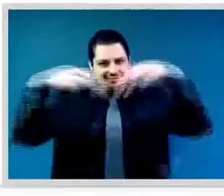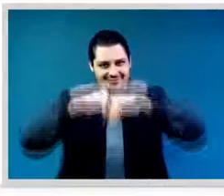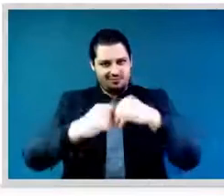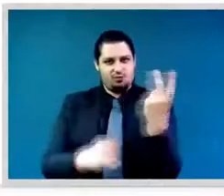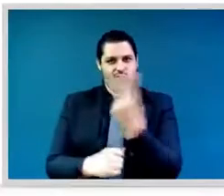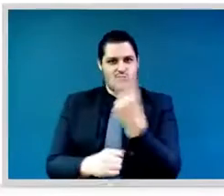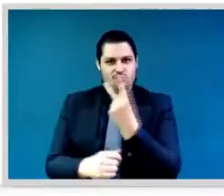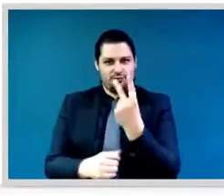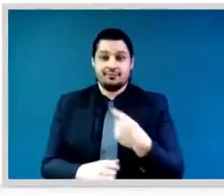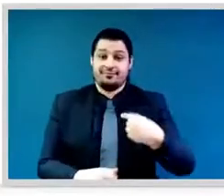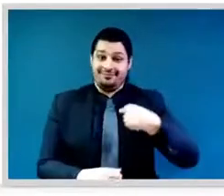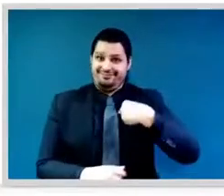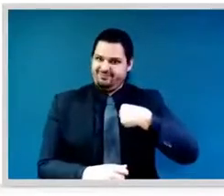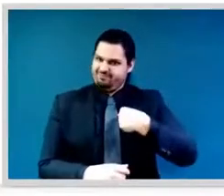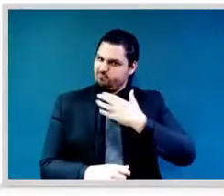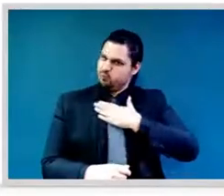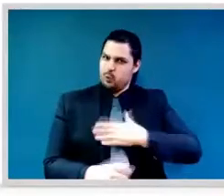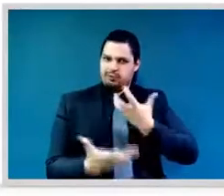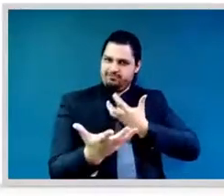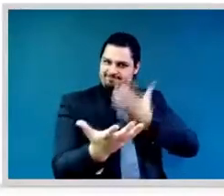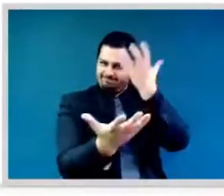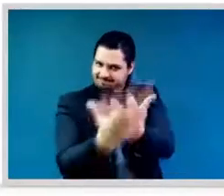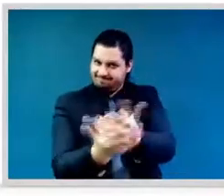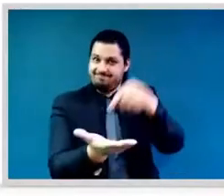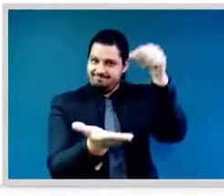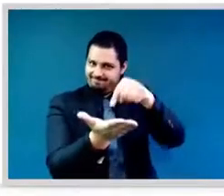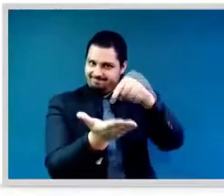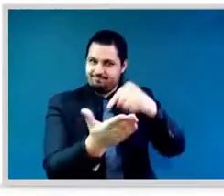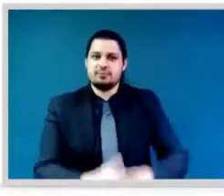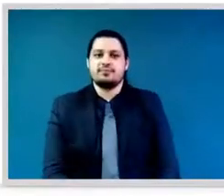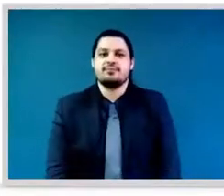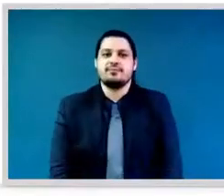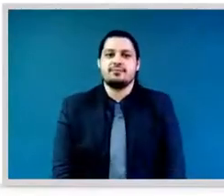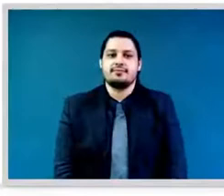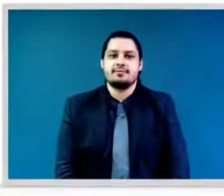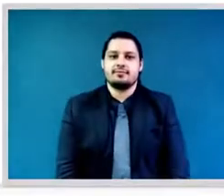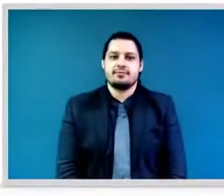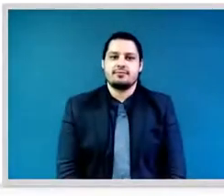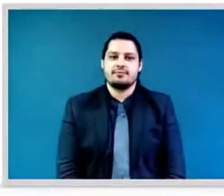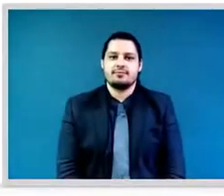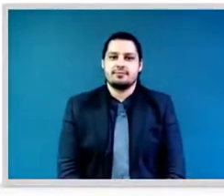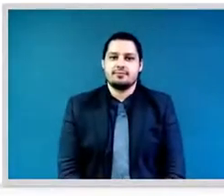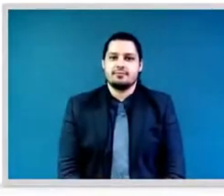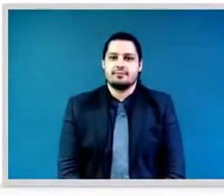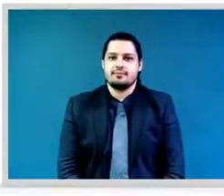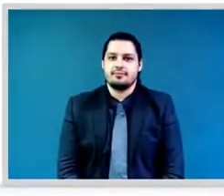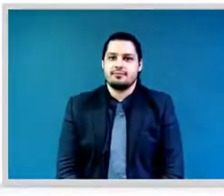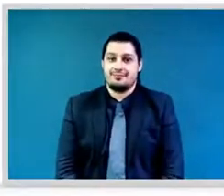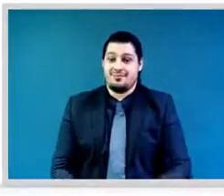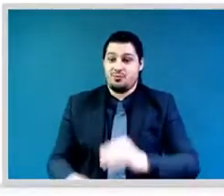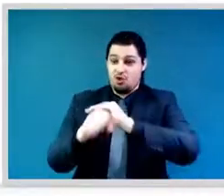ponernos desde el lado del escenario de la pospandemia, donde tenemos que trabajar por darles